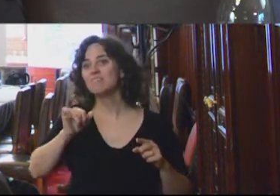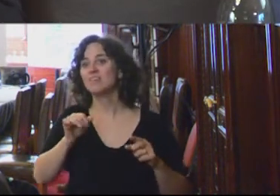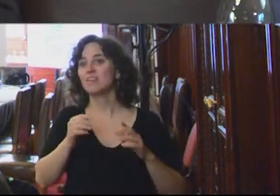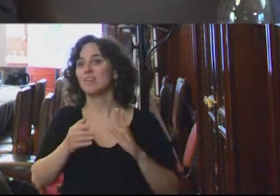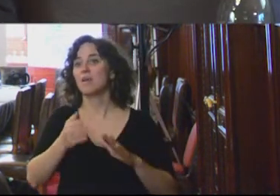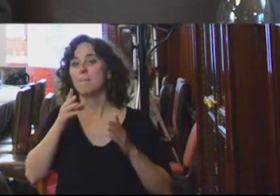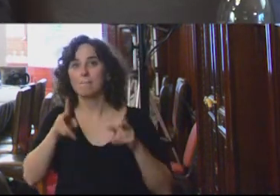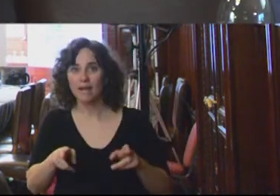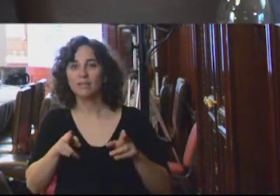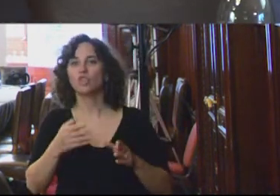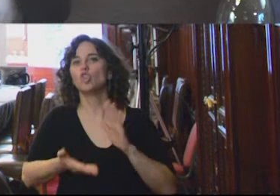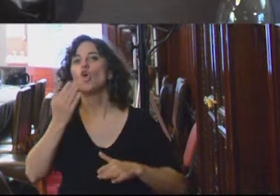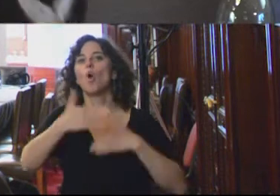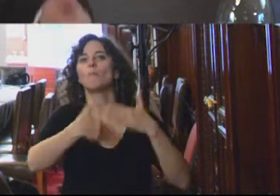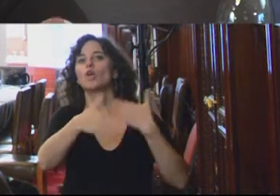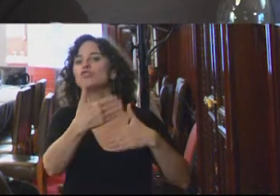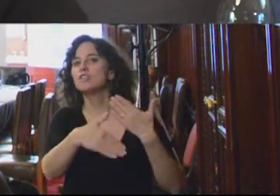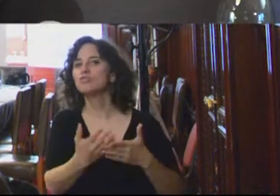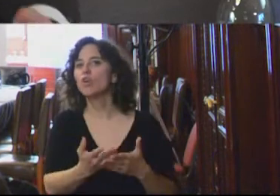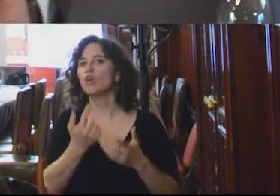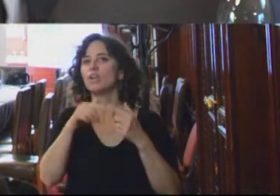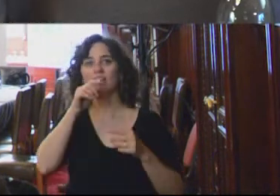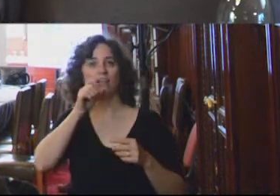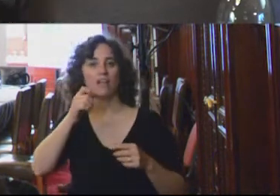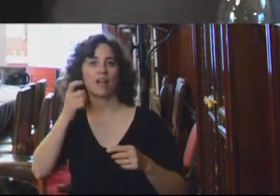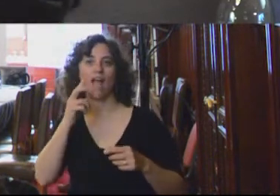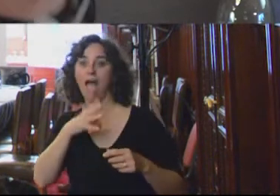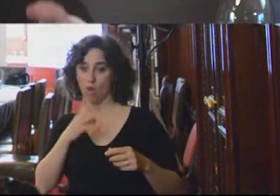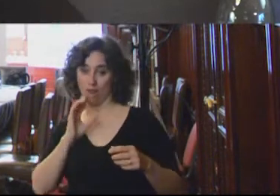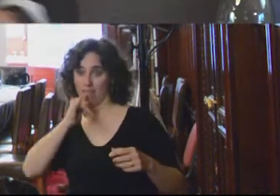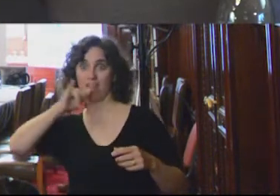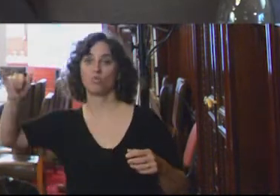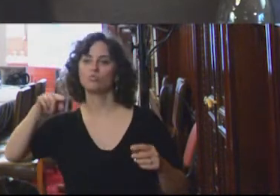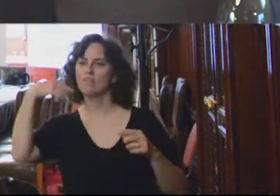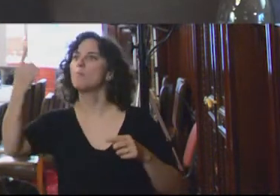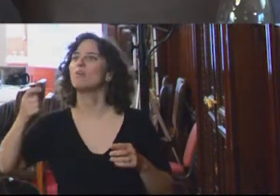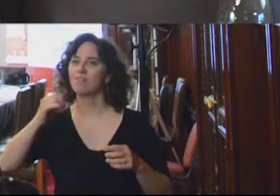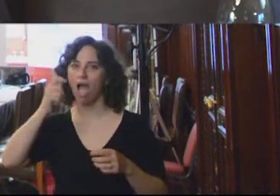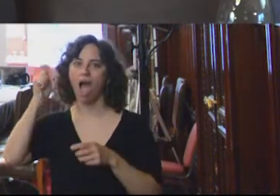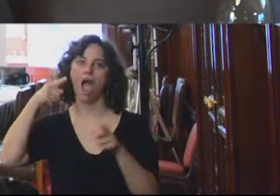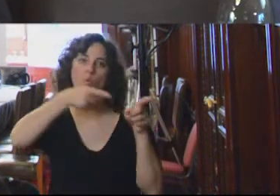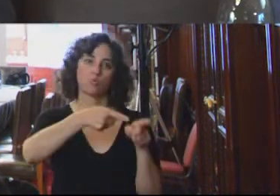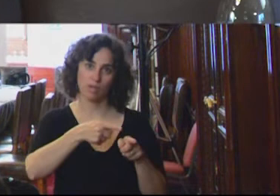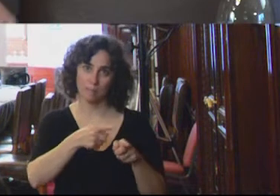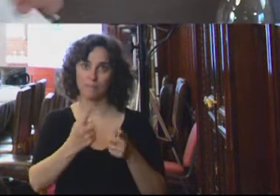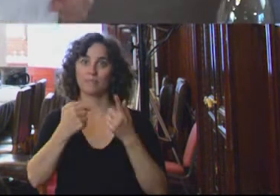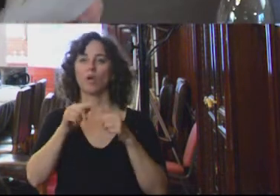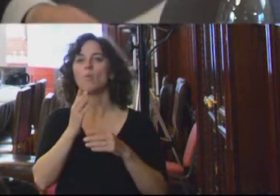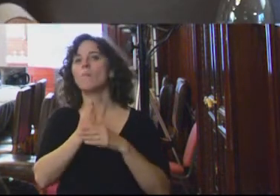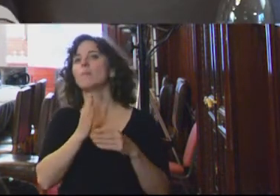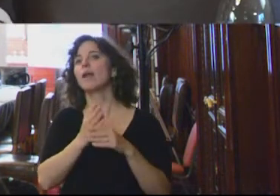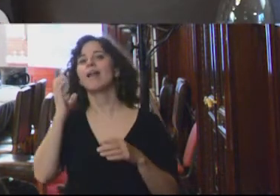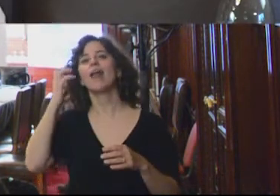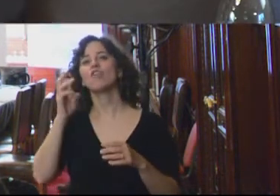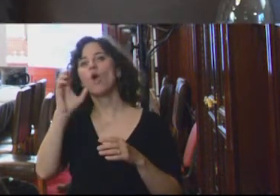los procesos la Supercon es la que interpone la denuncia y al final es la que juzga. Otros medios como Radio Canela también han